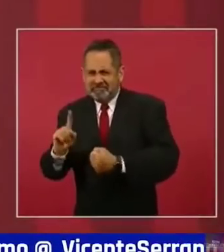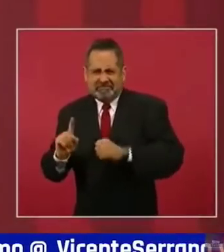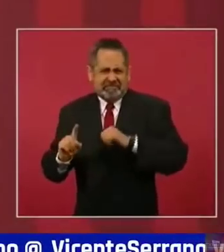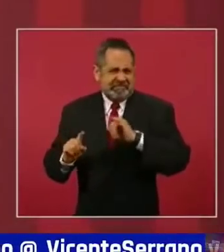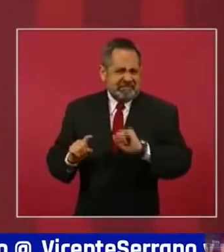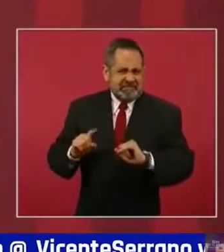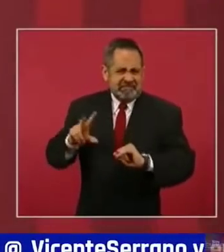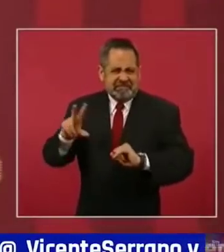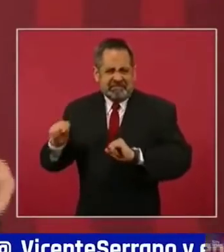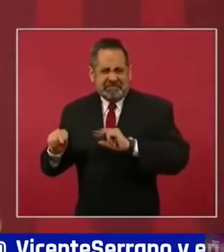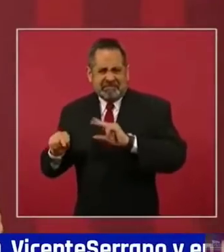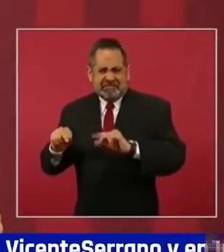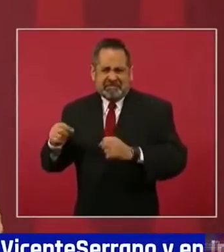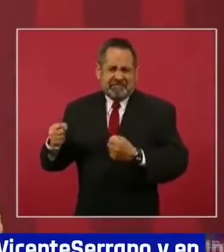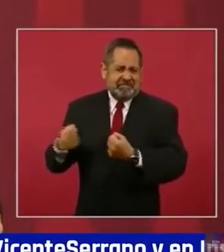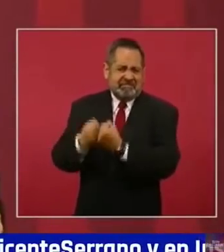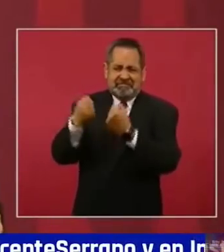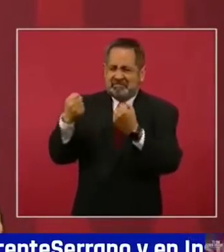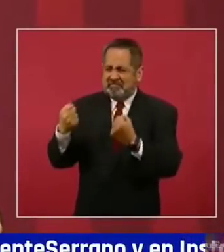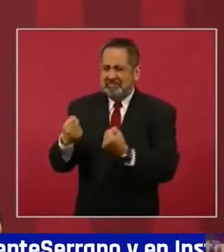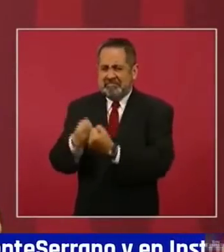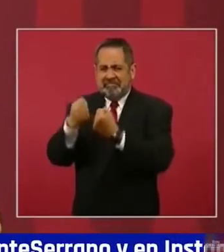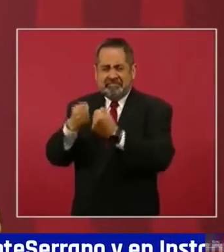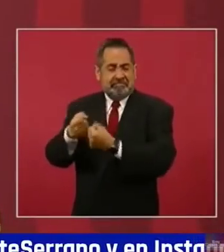había liberales